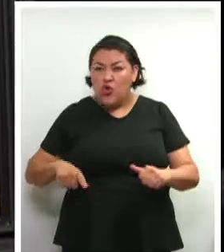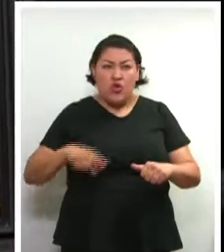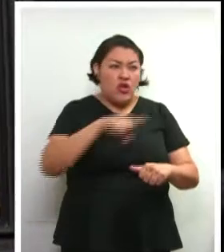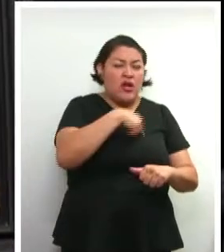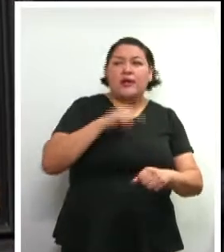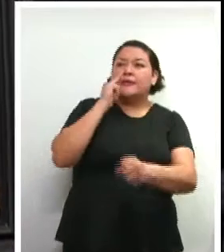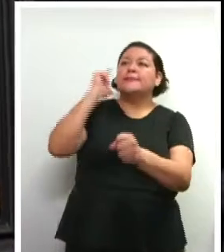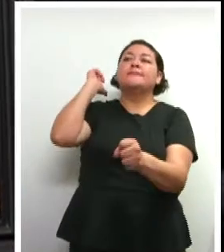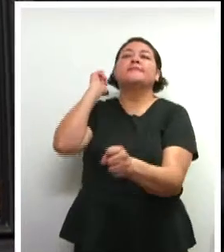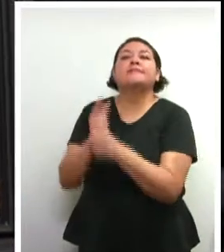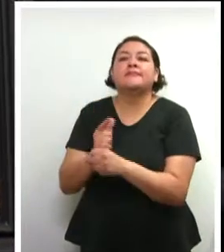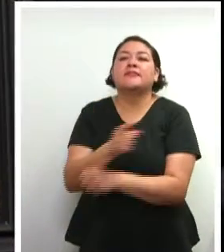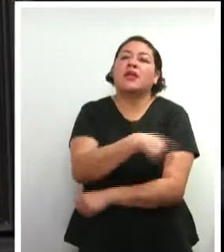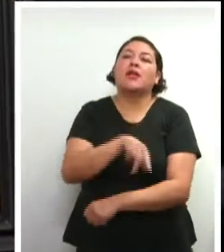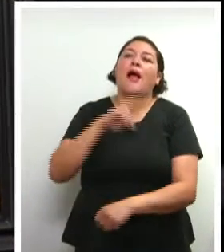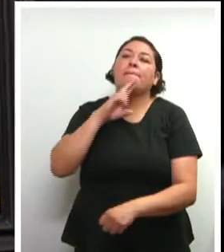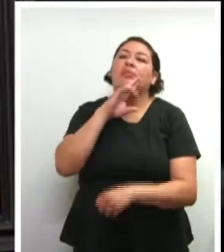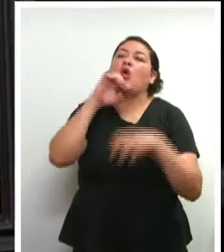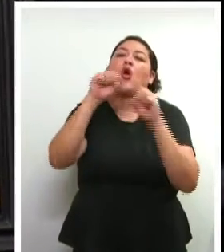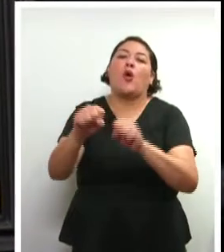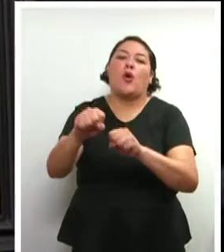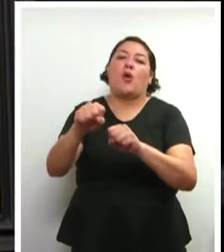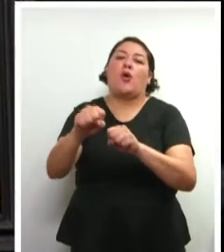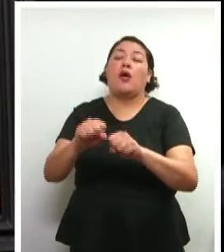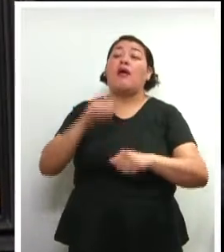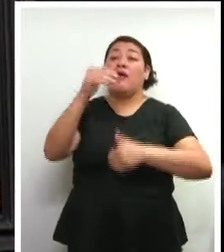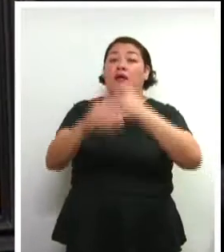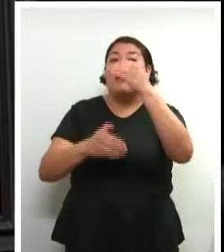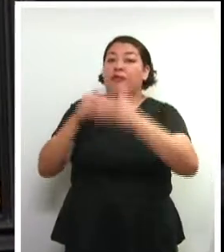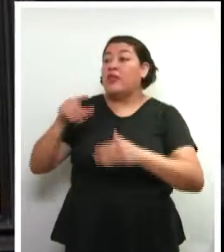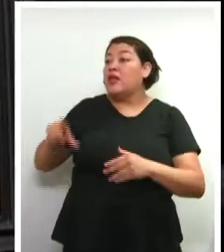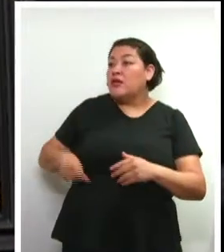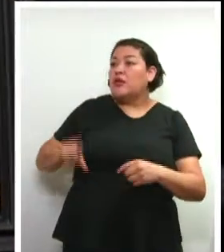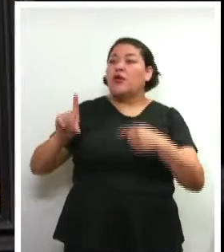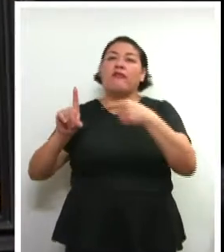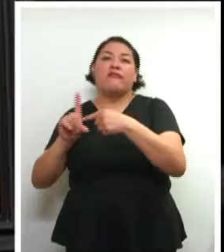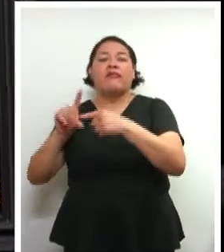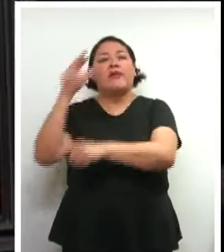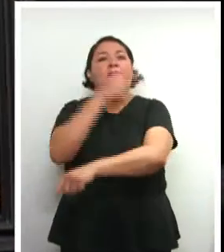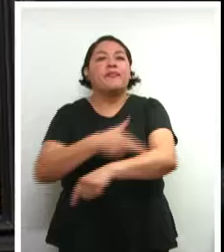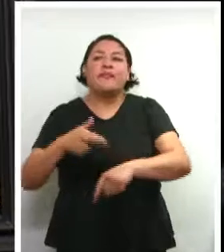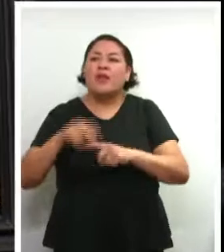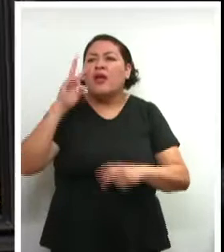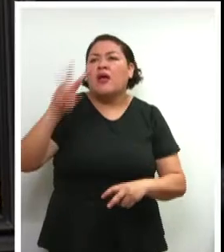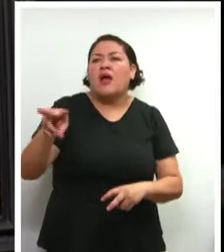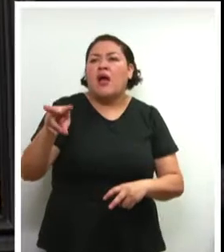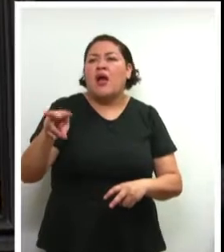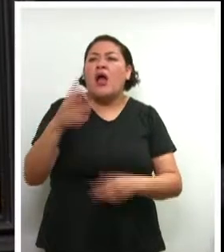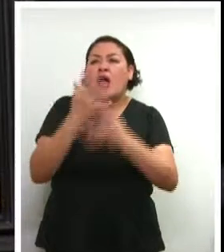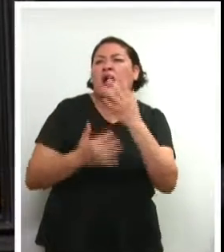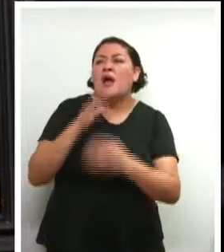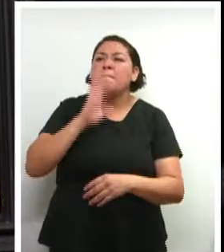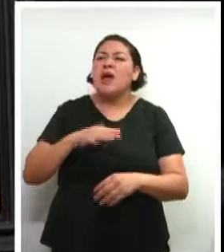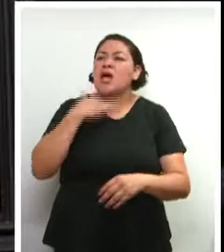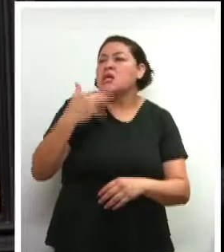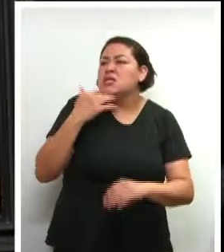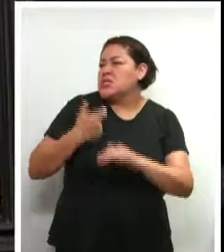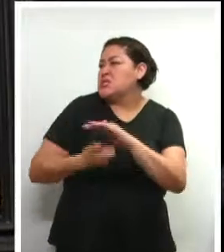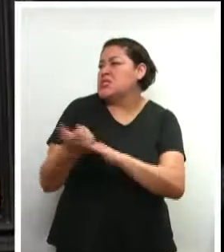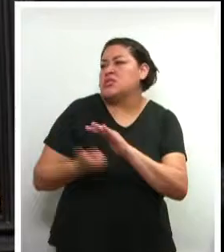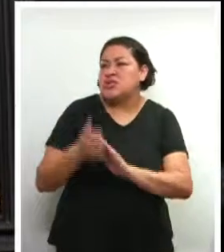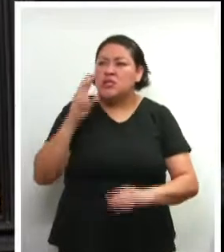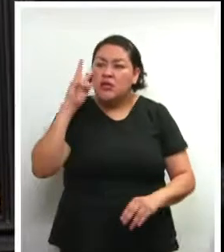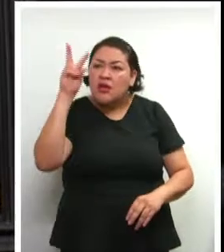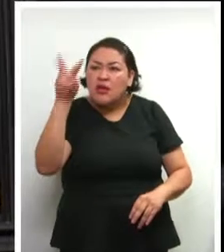actuar, y peor, nos vamos enterando de que ya actuó y que decidió que la conducta, que todos sabemos que